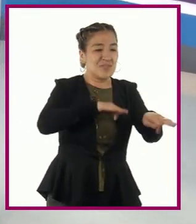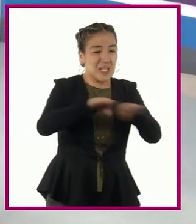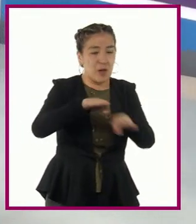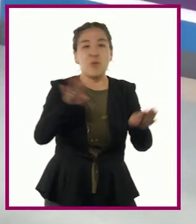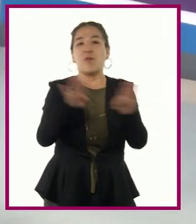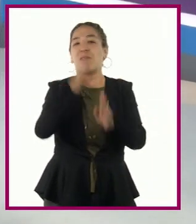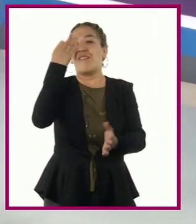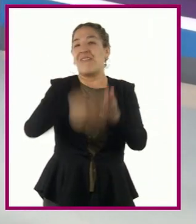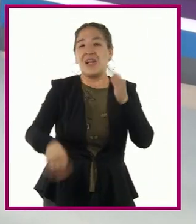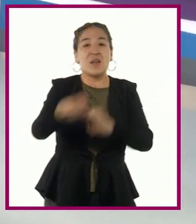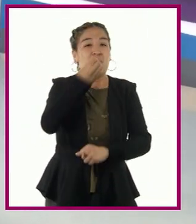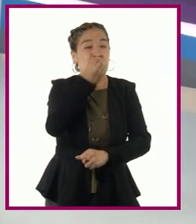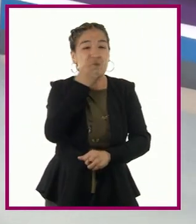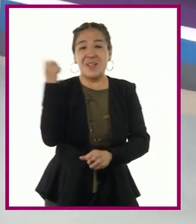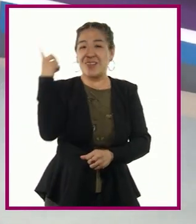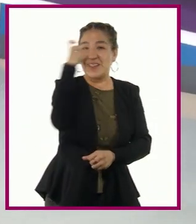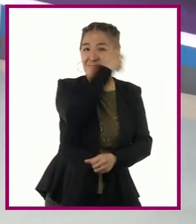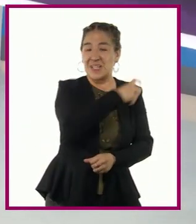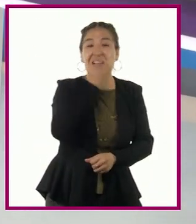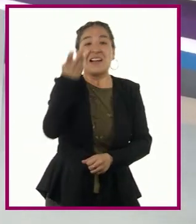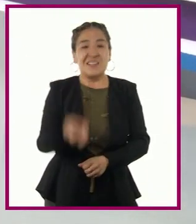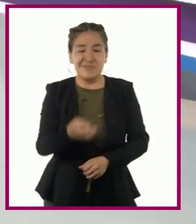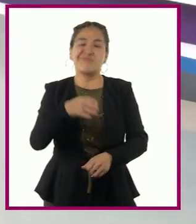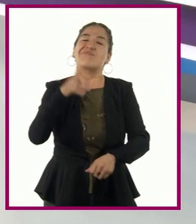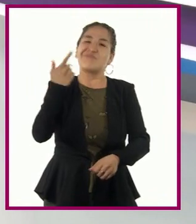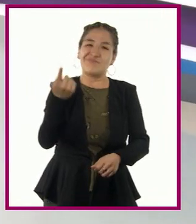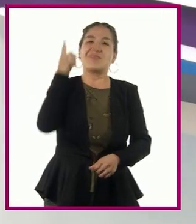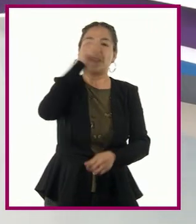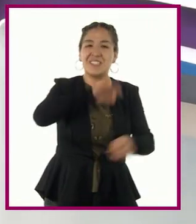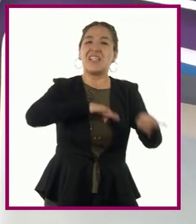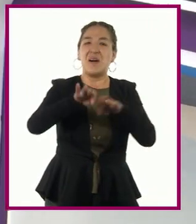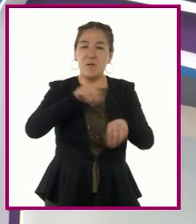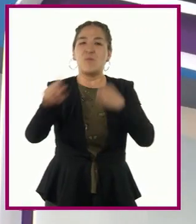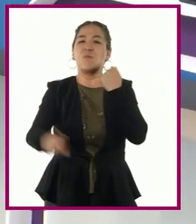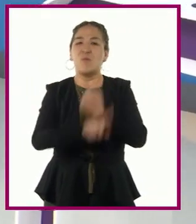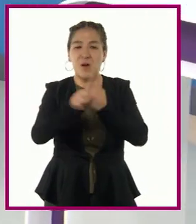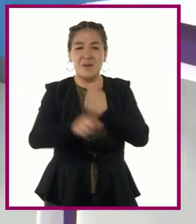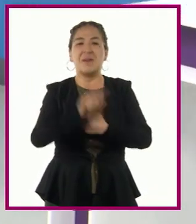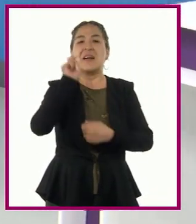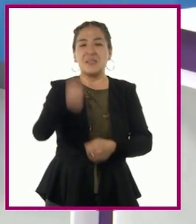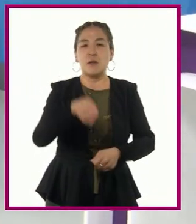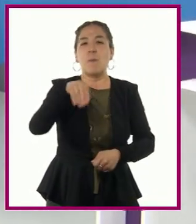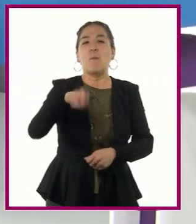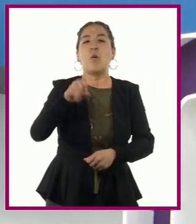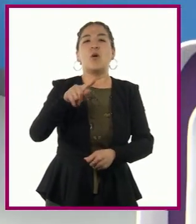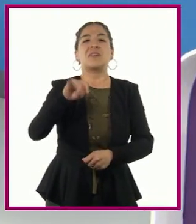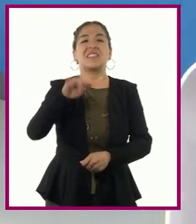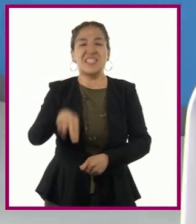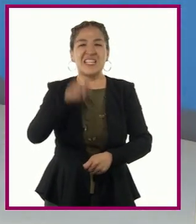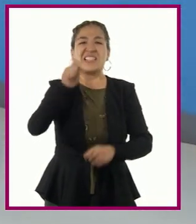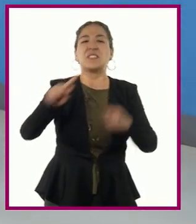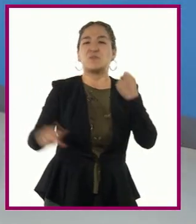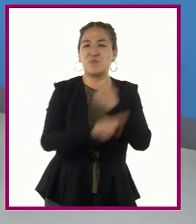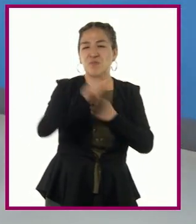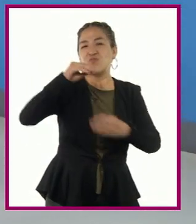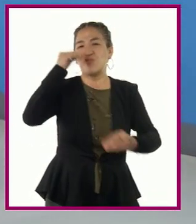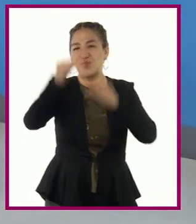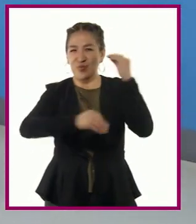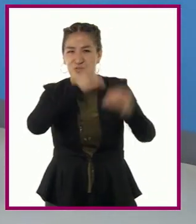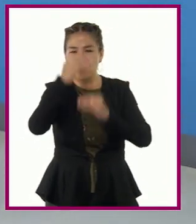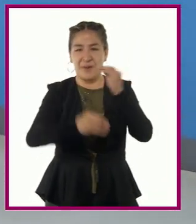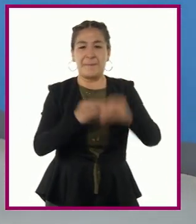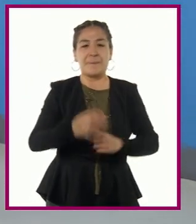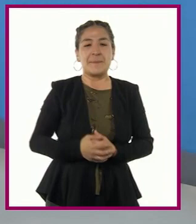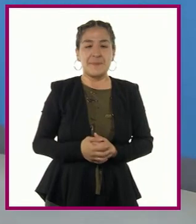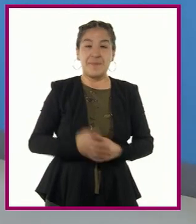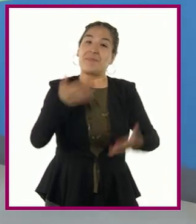escasez de alimentos fueron las causas más frecuentes de disturbios, también llamados motines, en estos lugares.